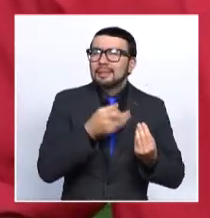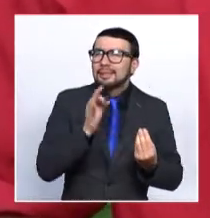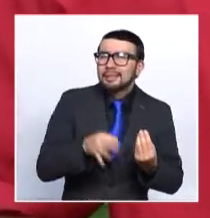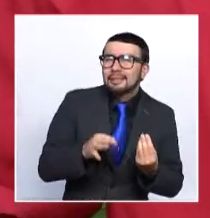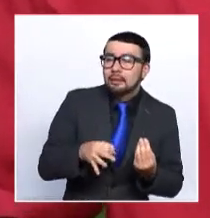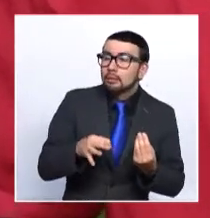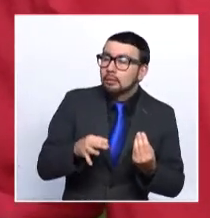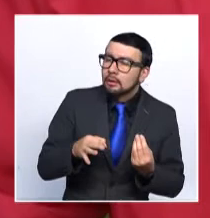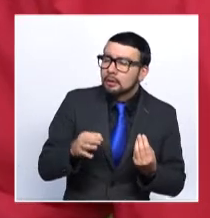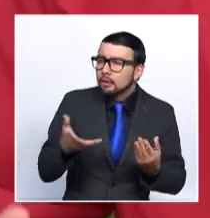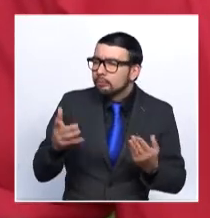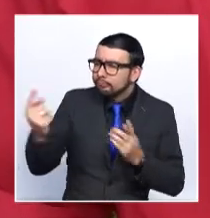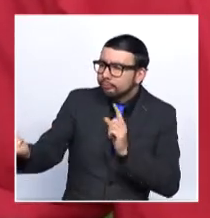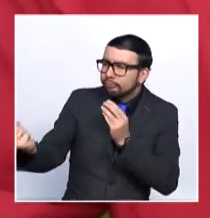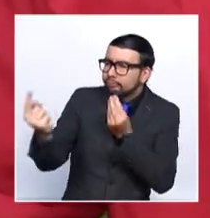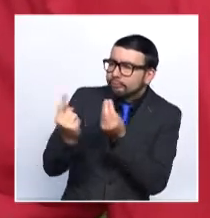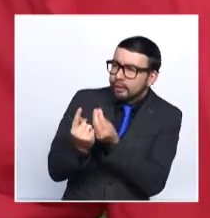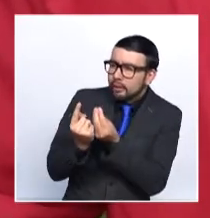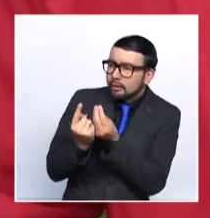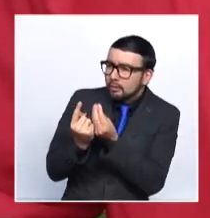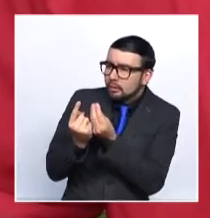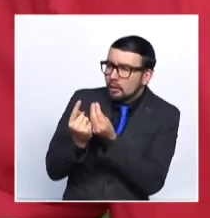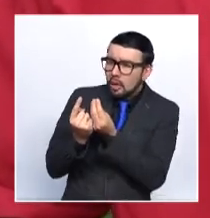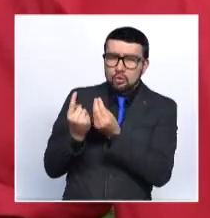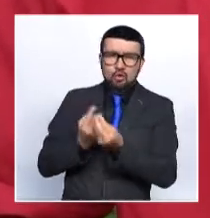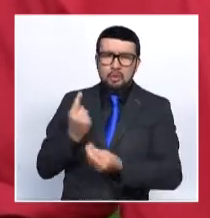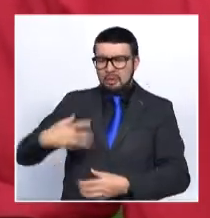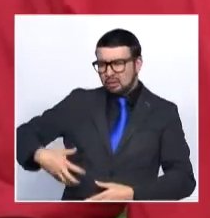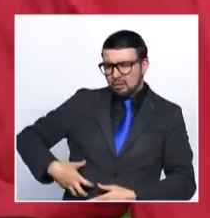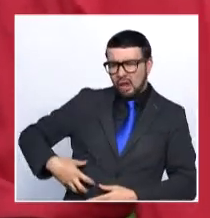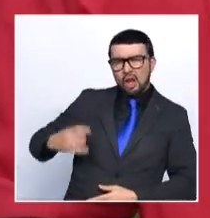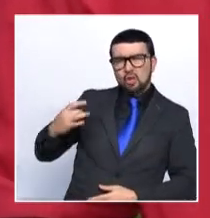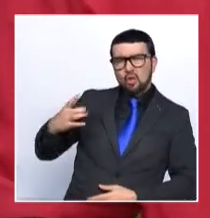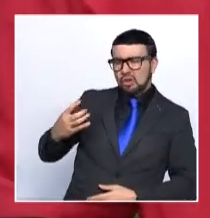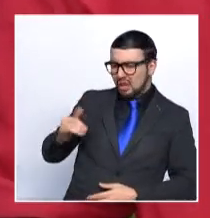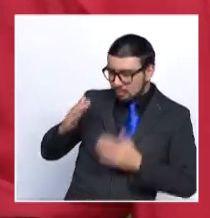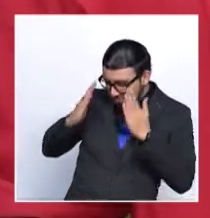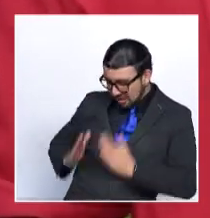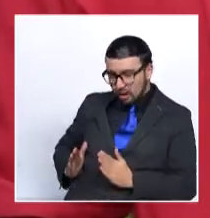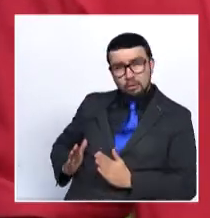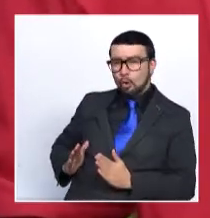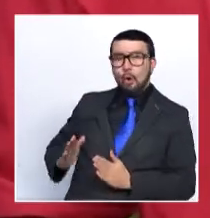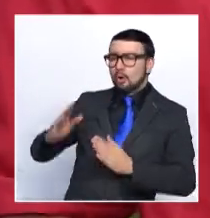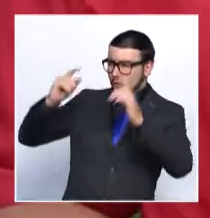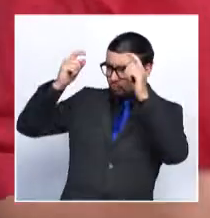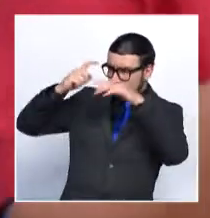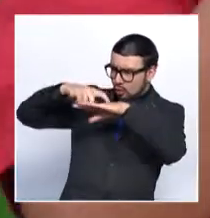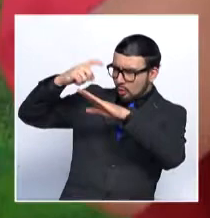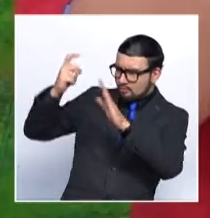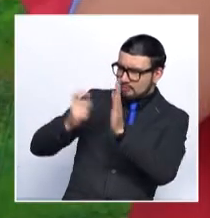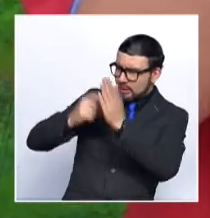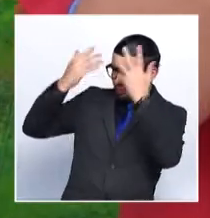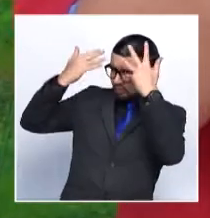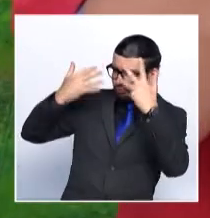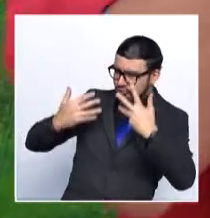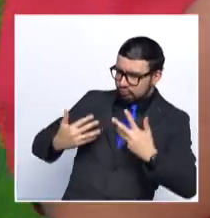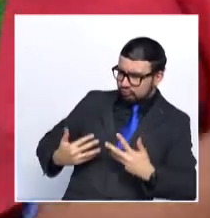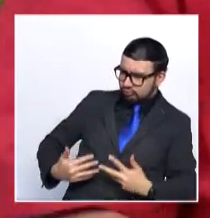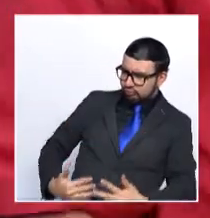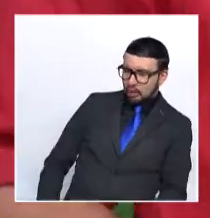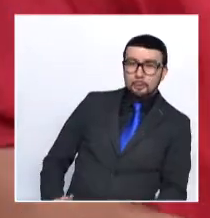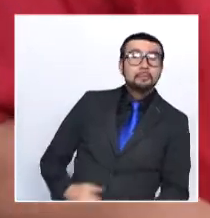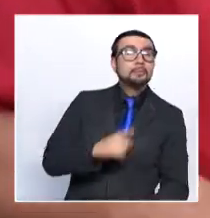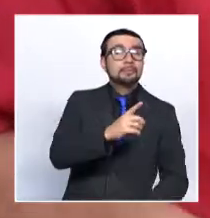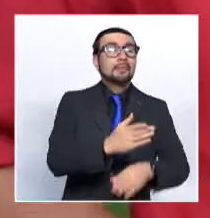una persona en su totalidad, tanto física como mental como estructural, ¿sí? Siempre hacemos una evaluación, como lo